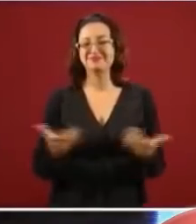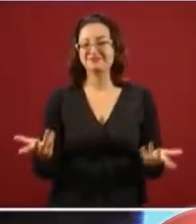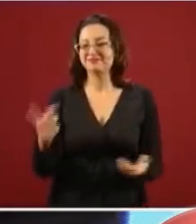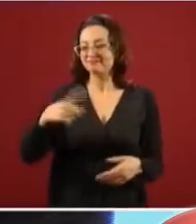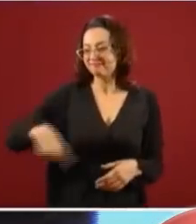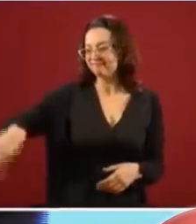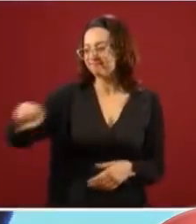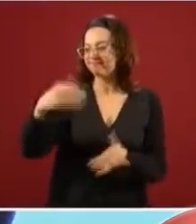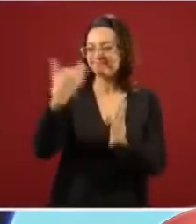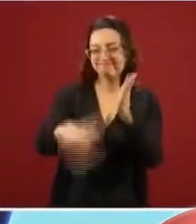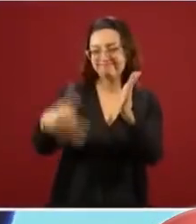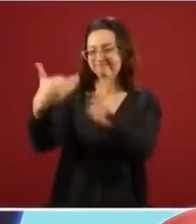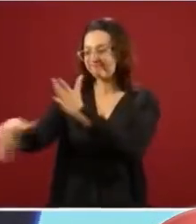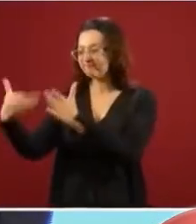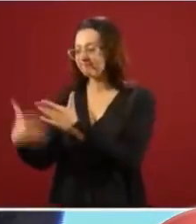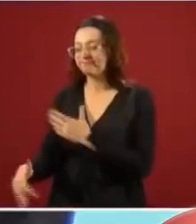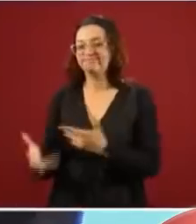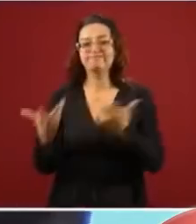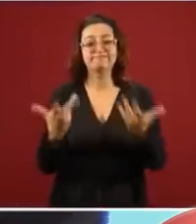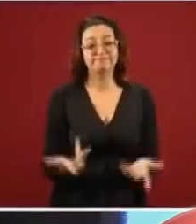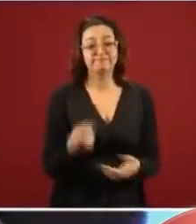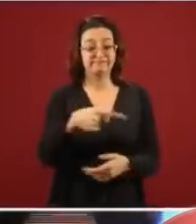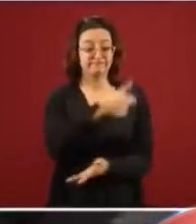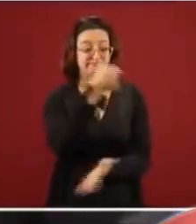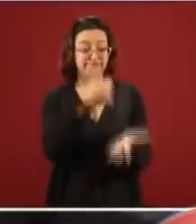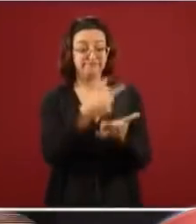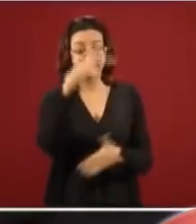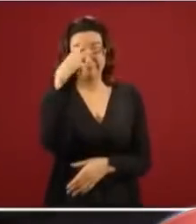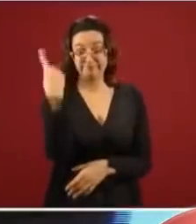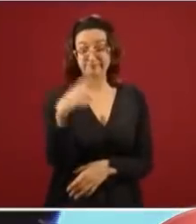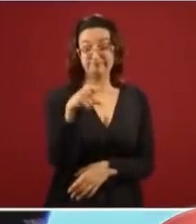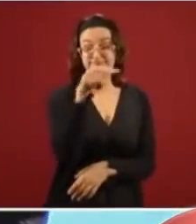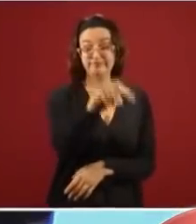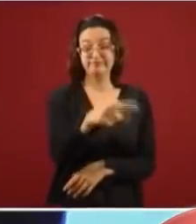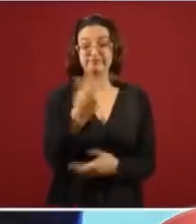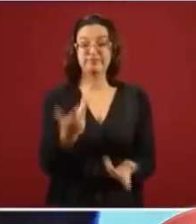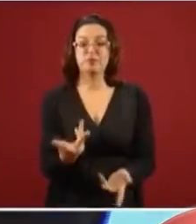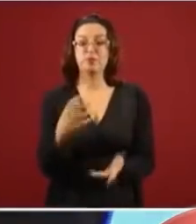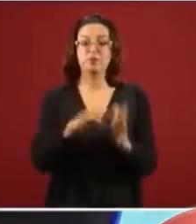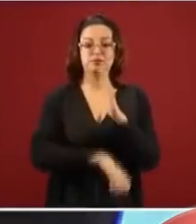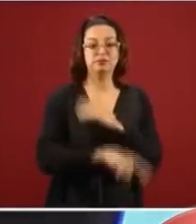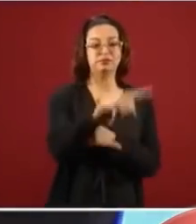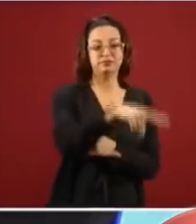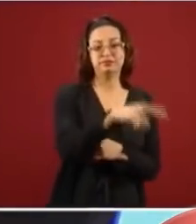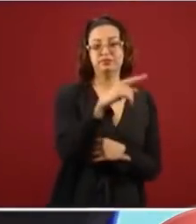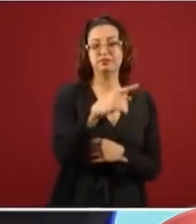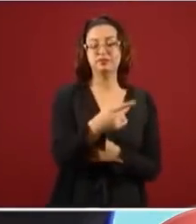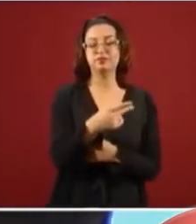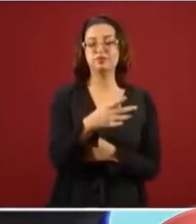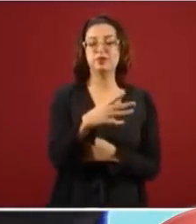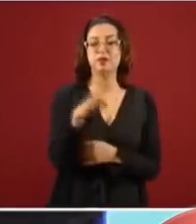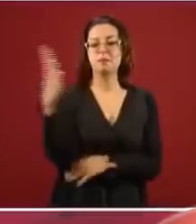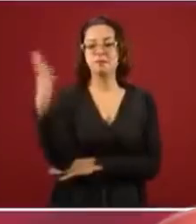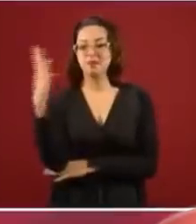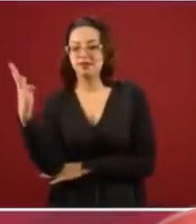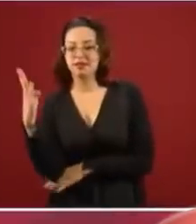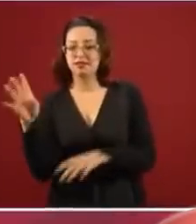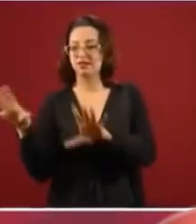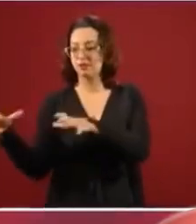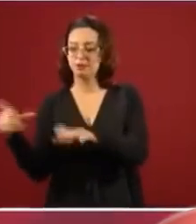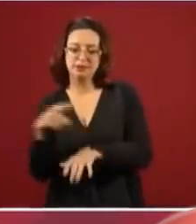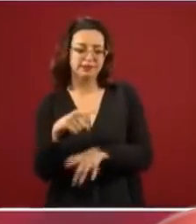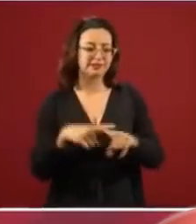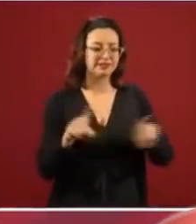más en el caso de la ciudad de la Morelos que de Milpalta, por